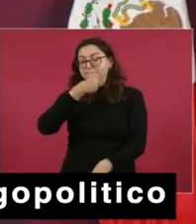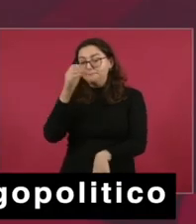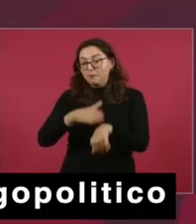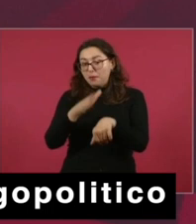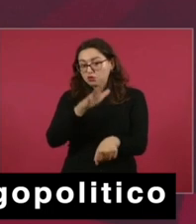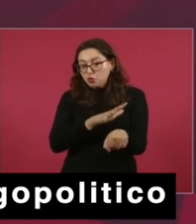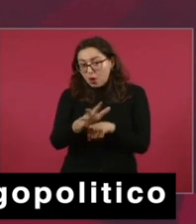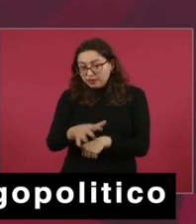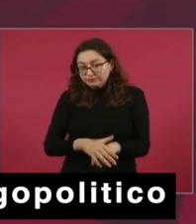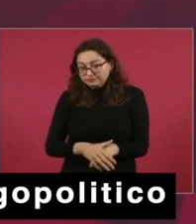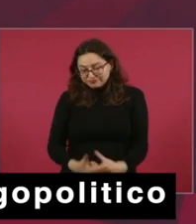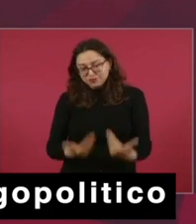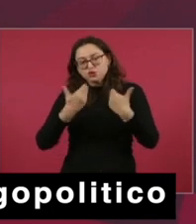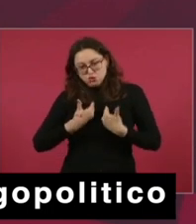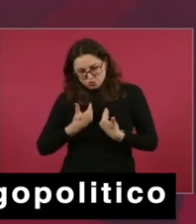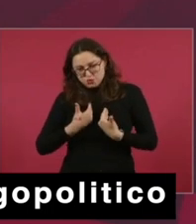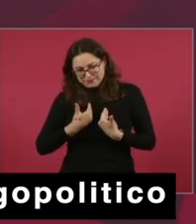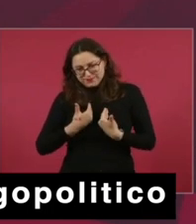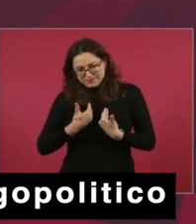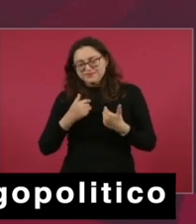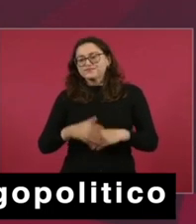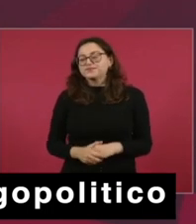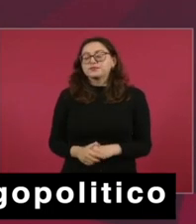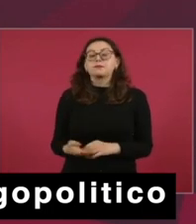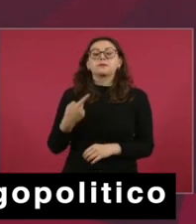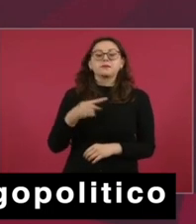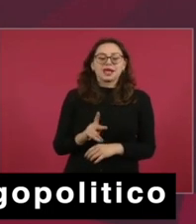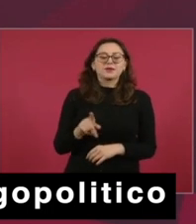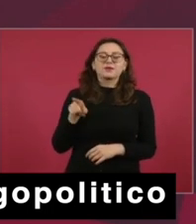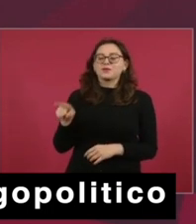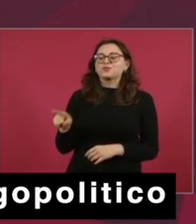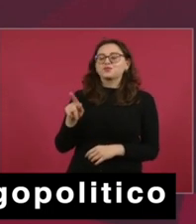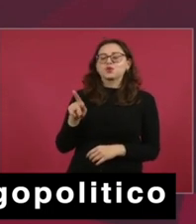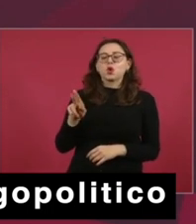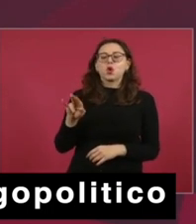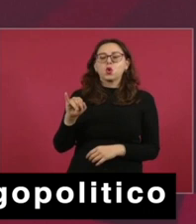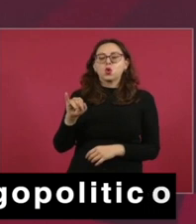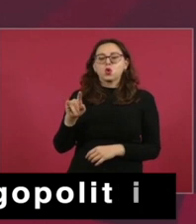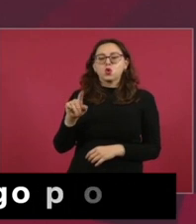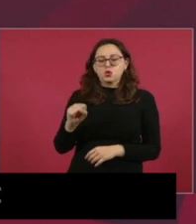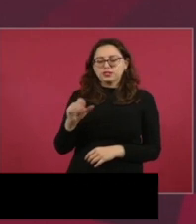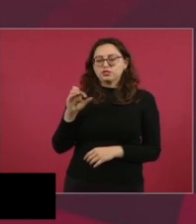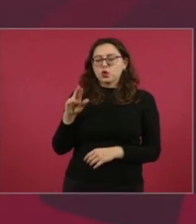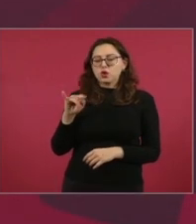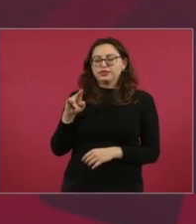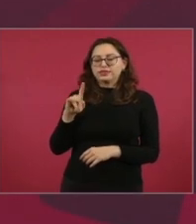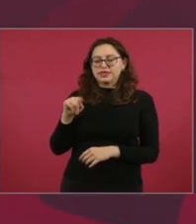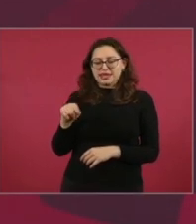el salario mínimo en la zona libre de la frontera norte será de 375 pesos diarios, es decir,